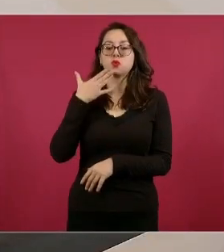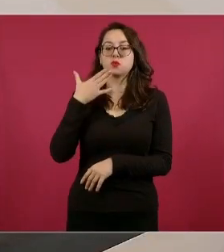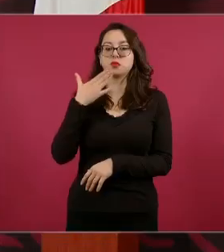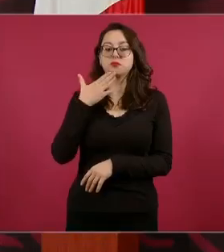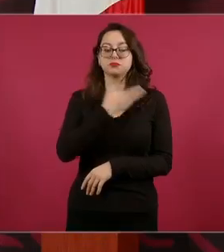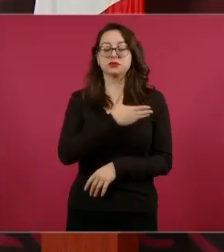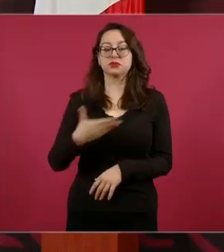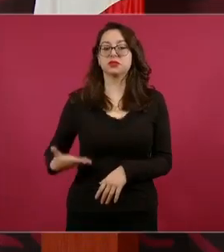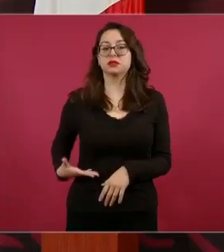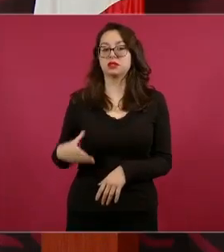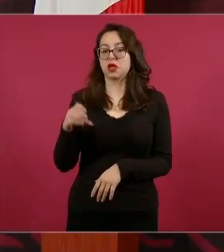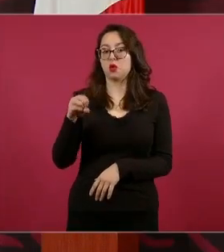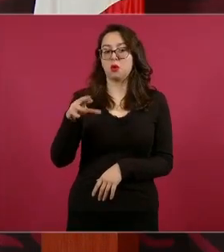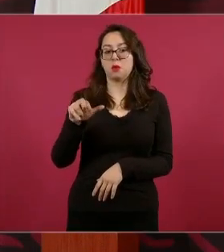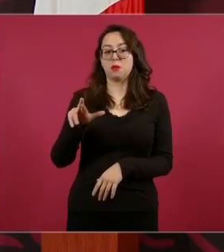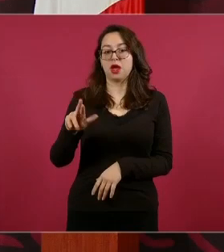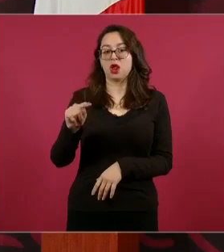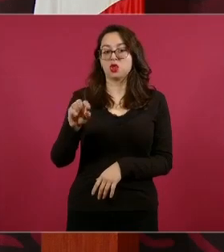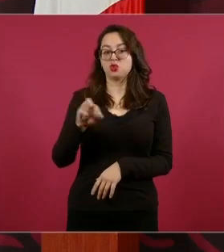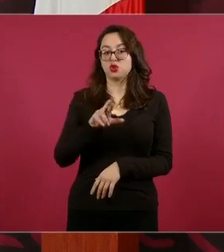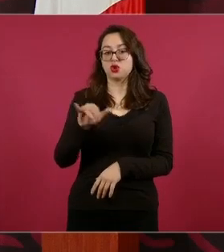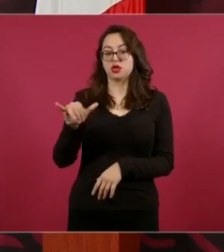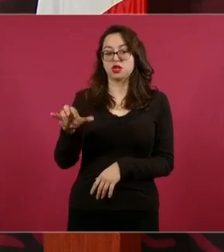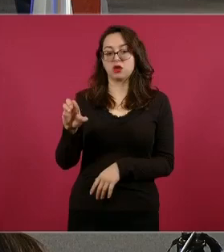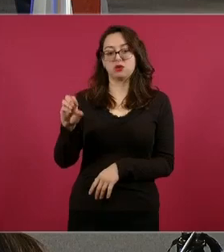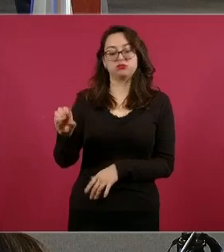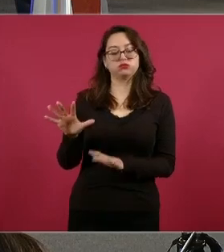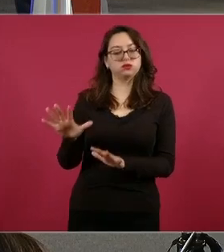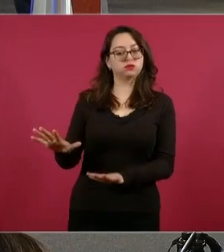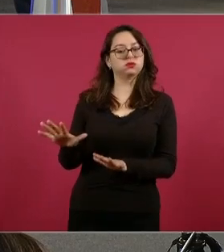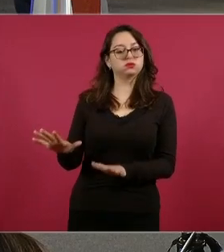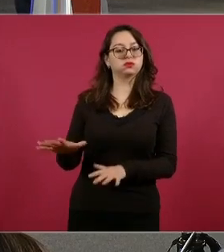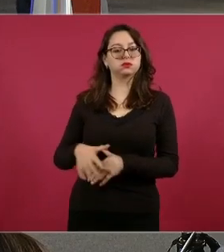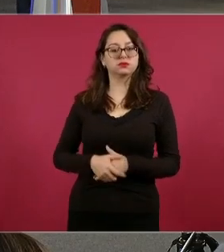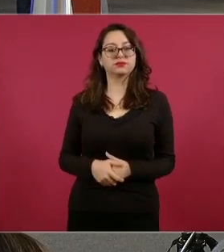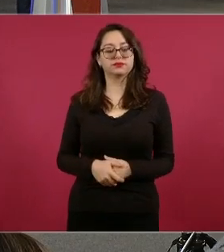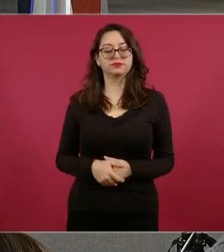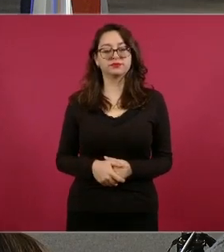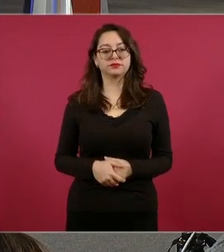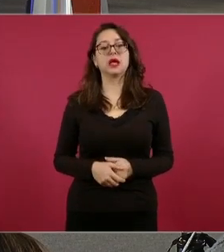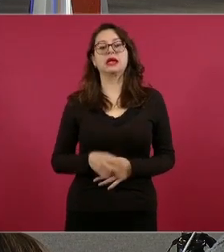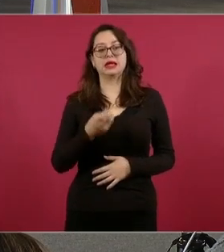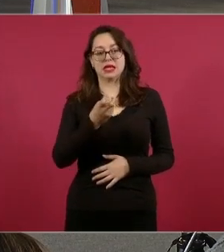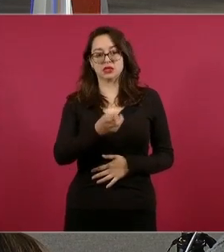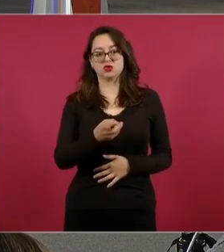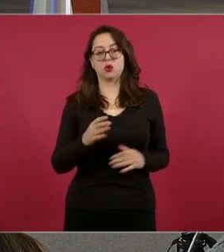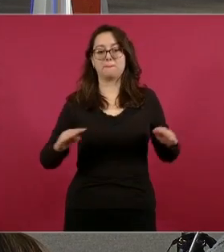Omar Torrijos, muy grande. Ah, ese es.